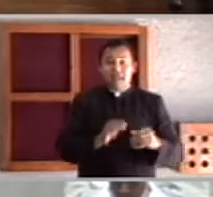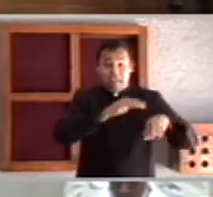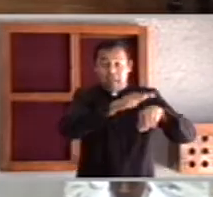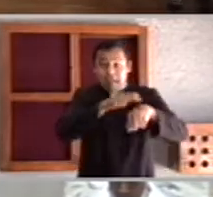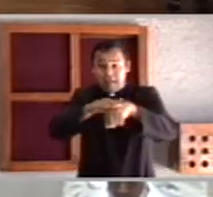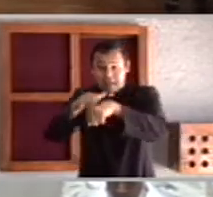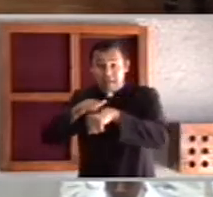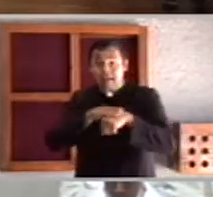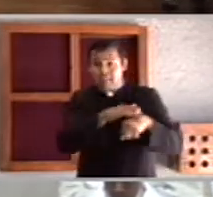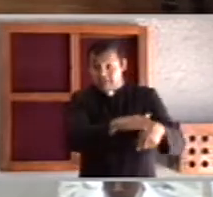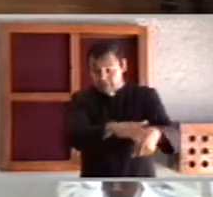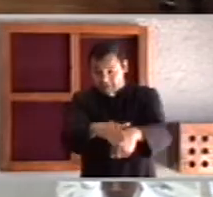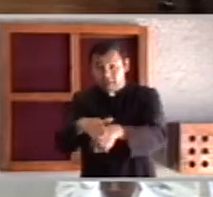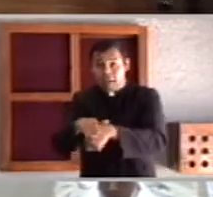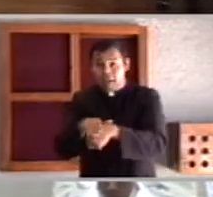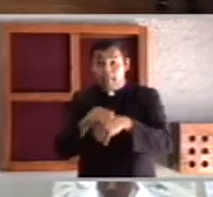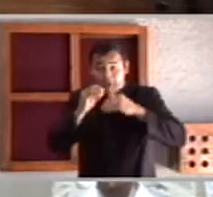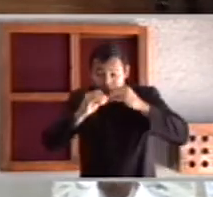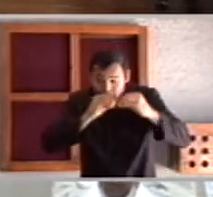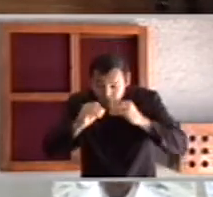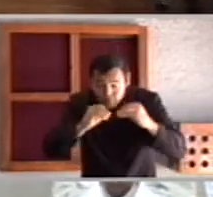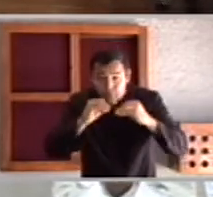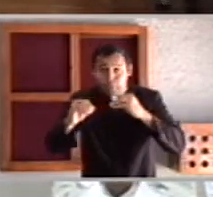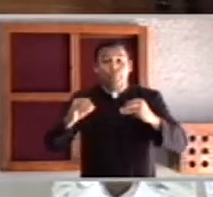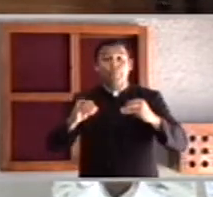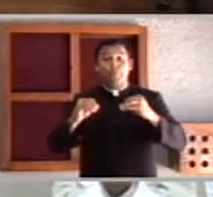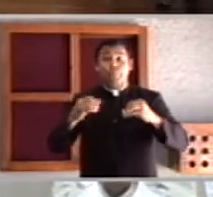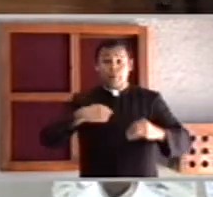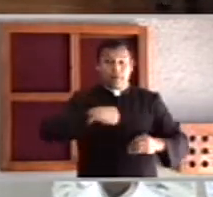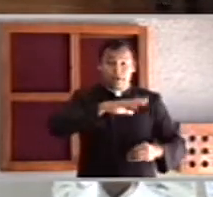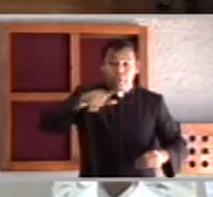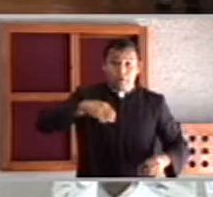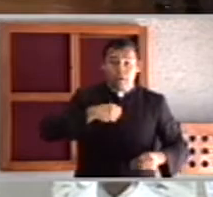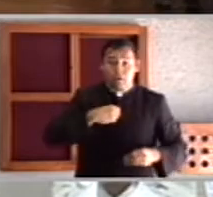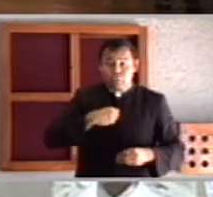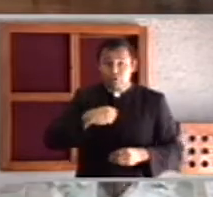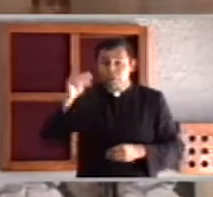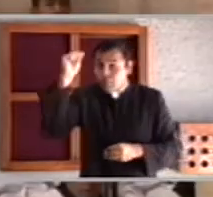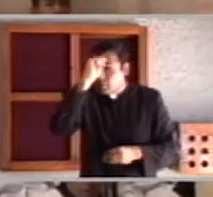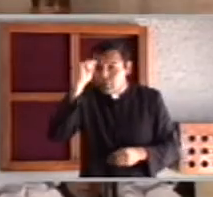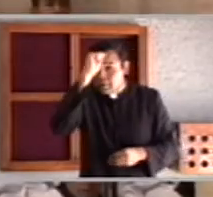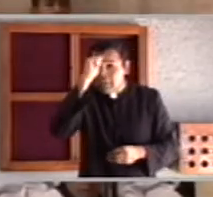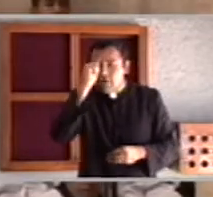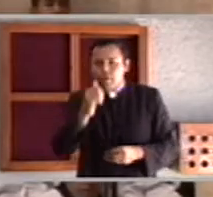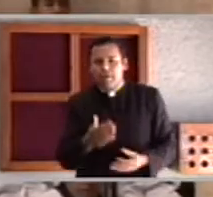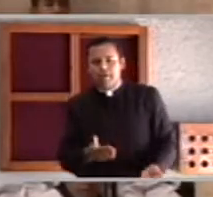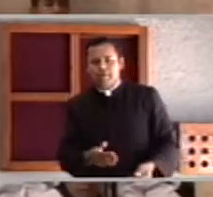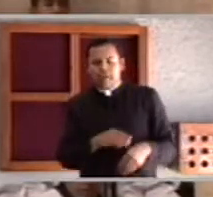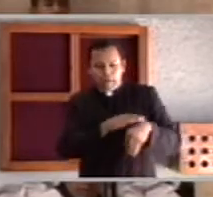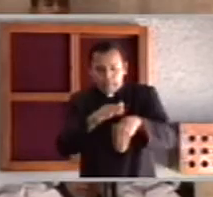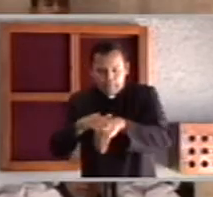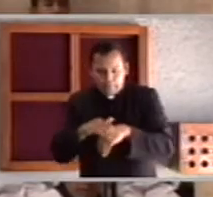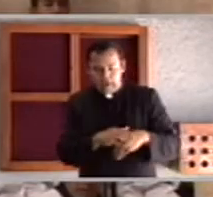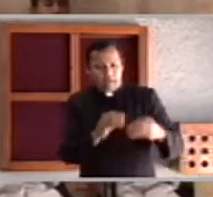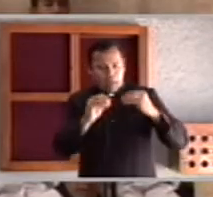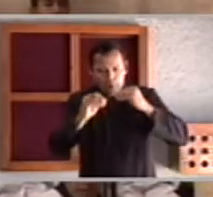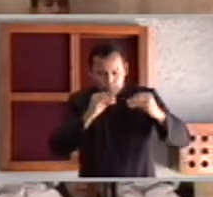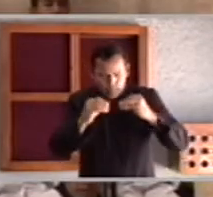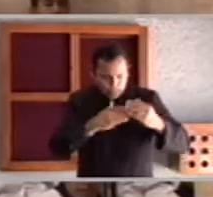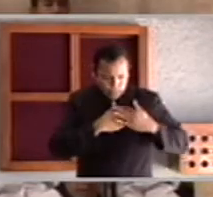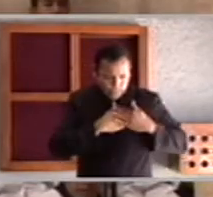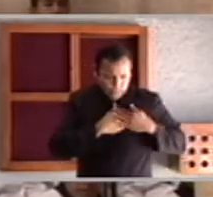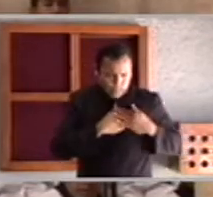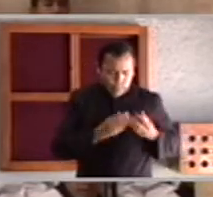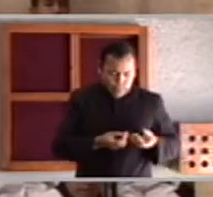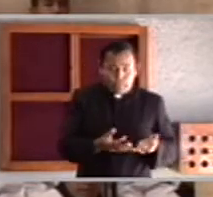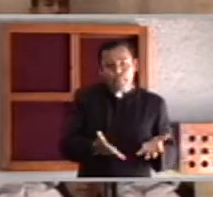vocación y a esa misión somos llamados los sacerdotes. En ese